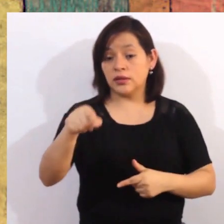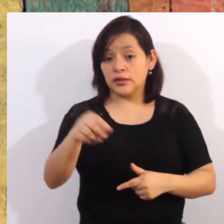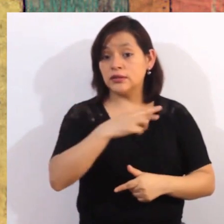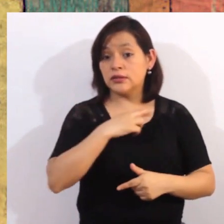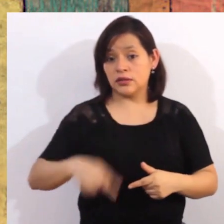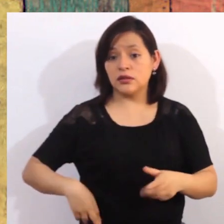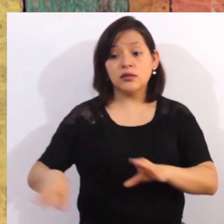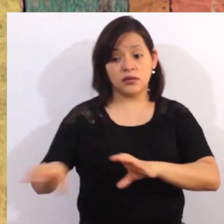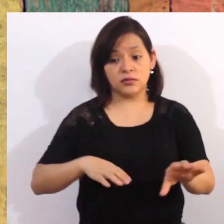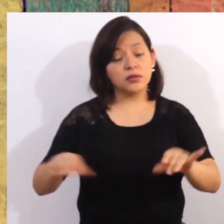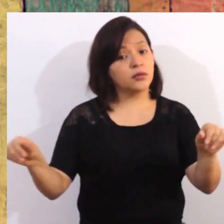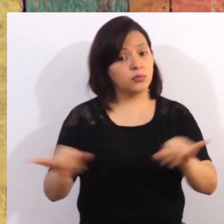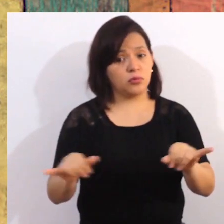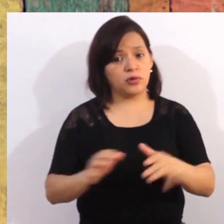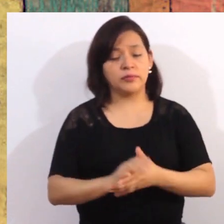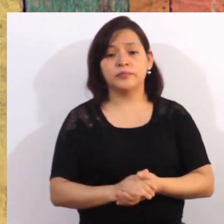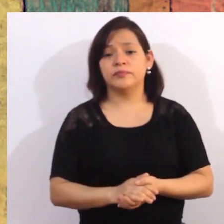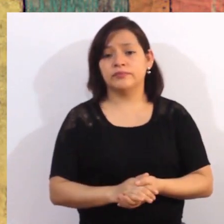independizándose del Dios del cielo.